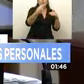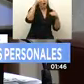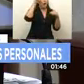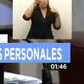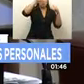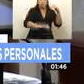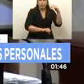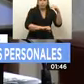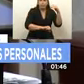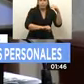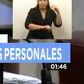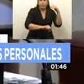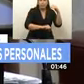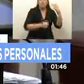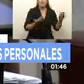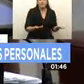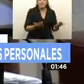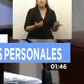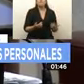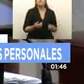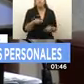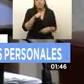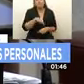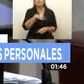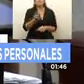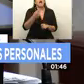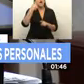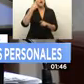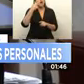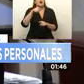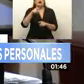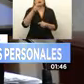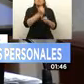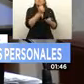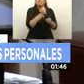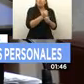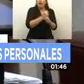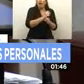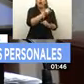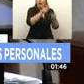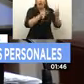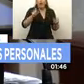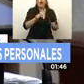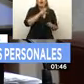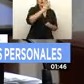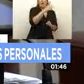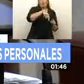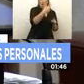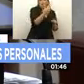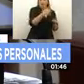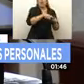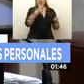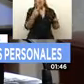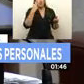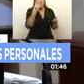com8 en 1999 el desempleo era del 4,3 y terminó el 2004 en